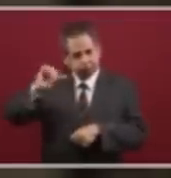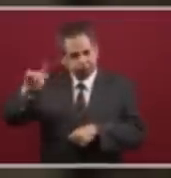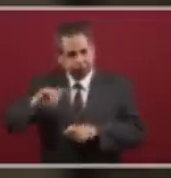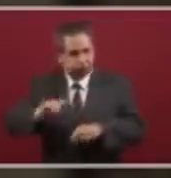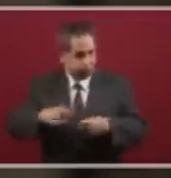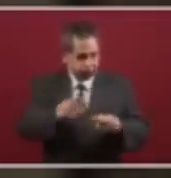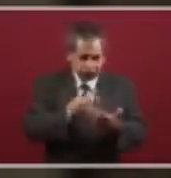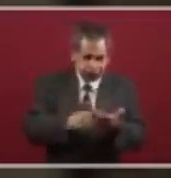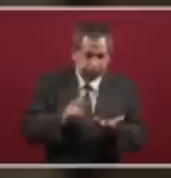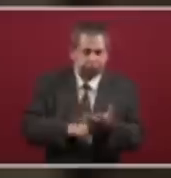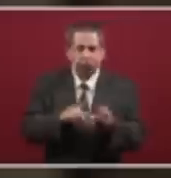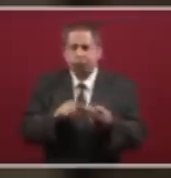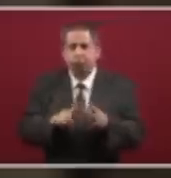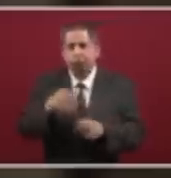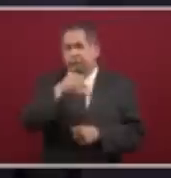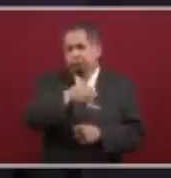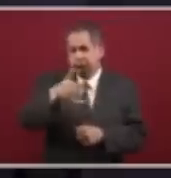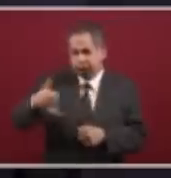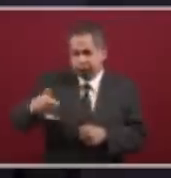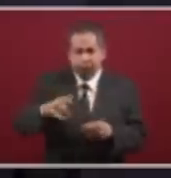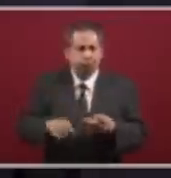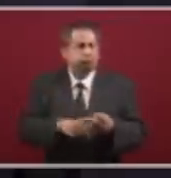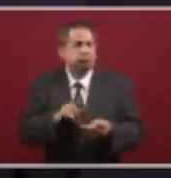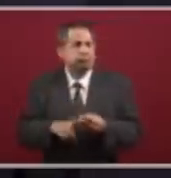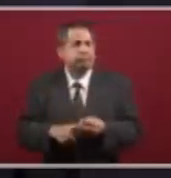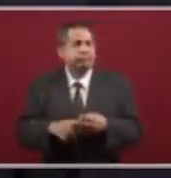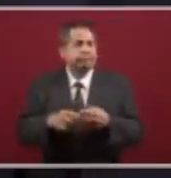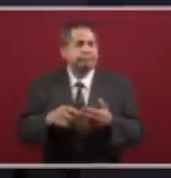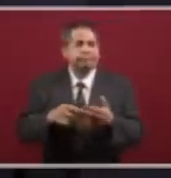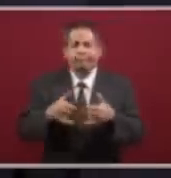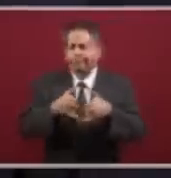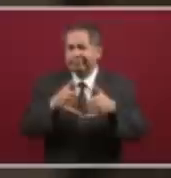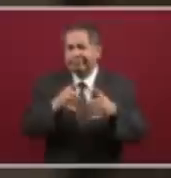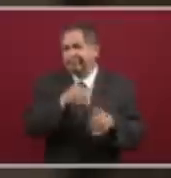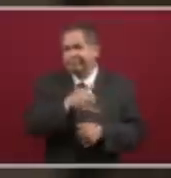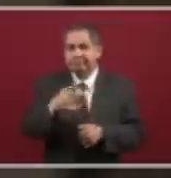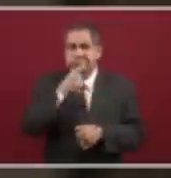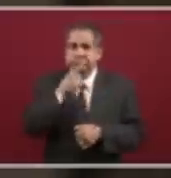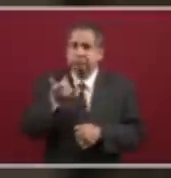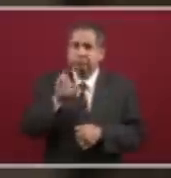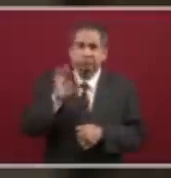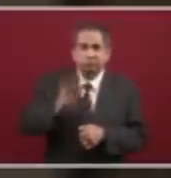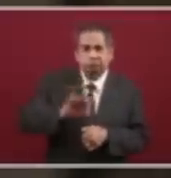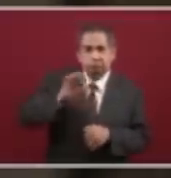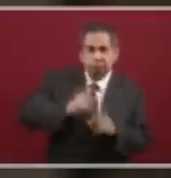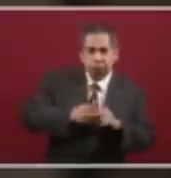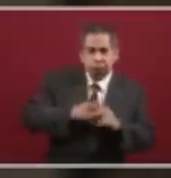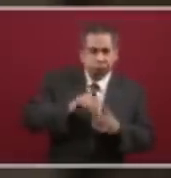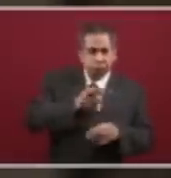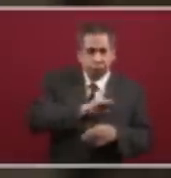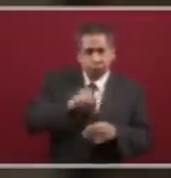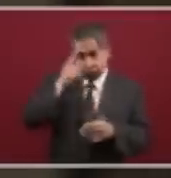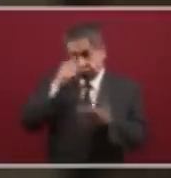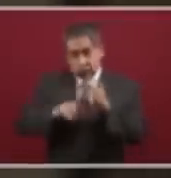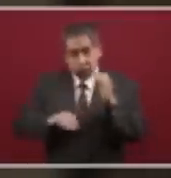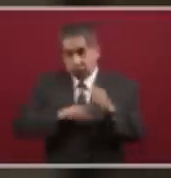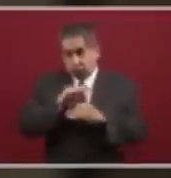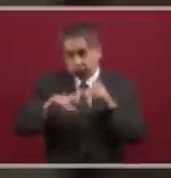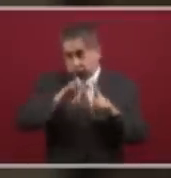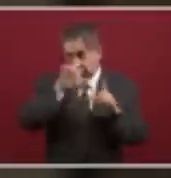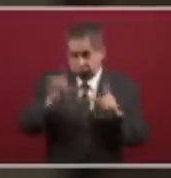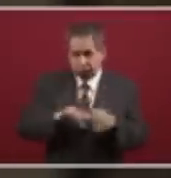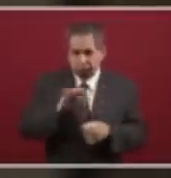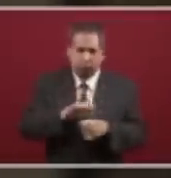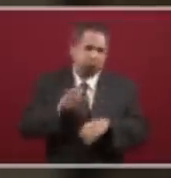también está el tema de infonavit los trabajadores se quejan de que las tasas de interés que les cobran y eso como yo que es generalizado en todo el país son